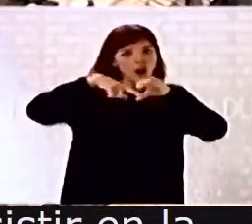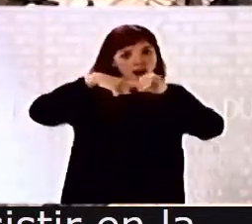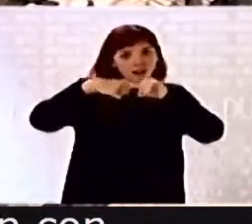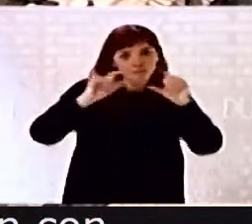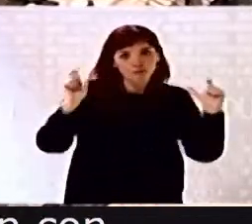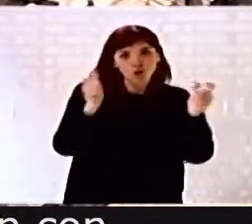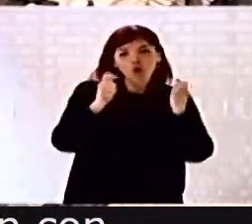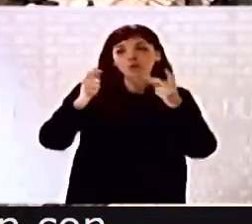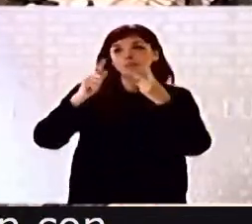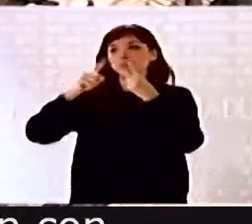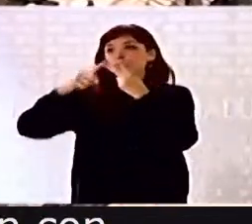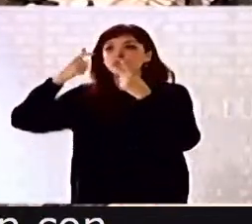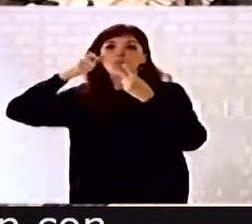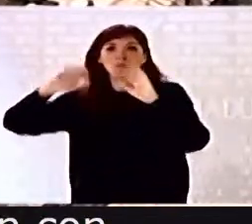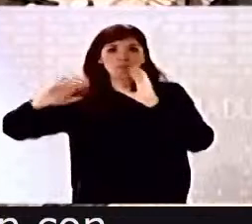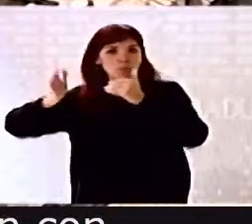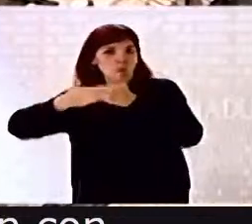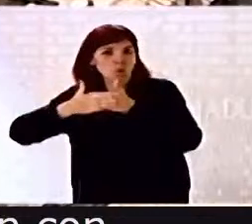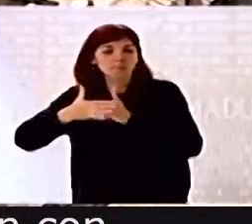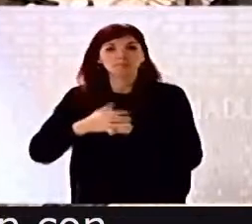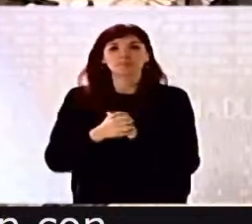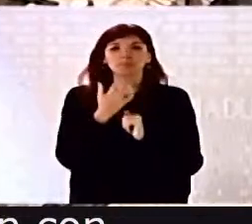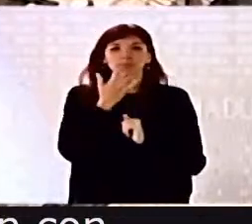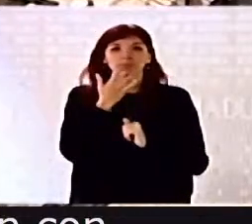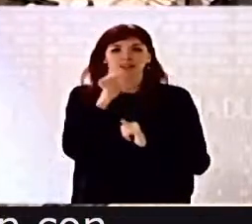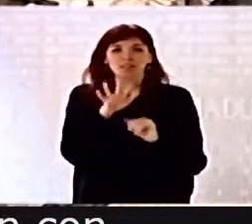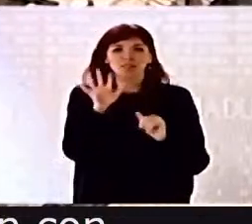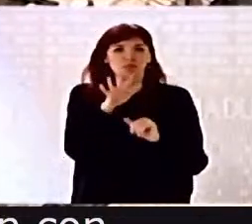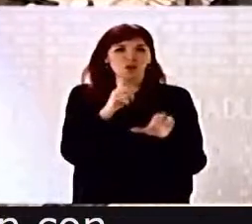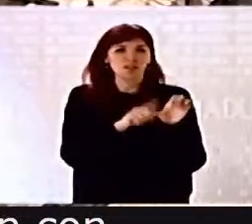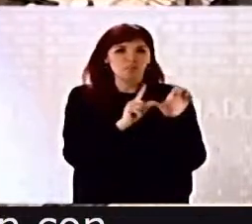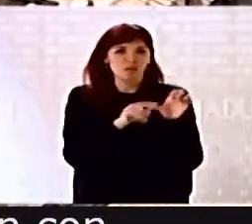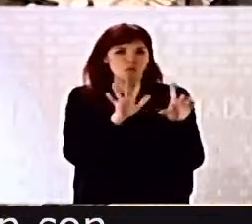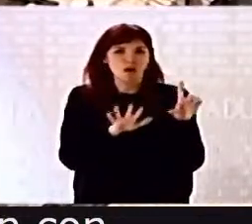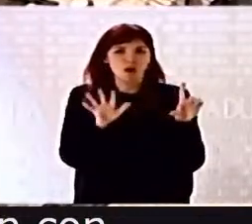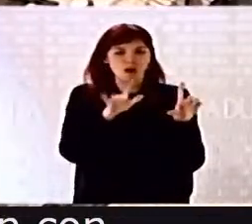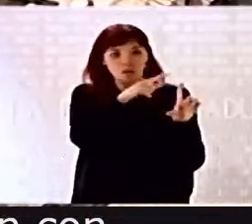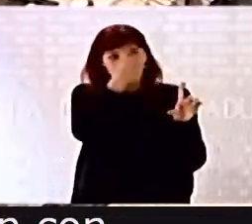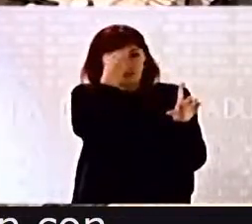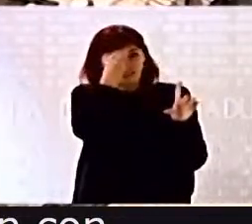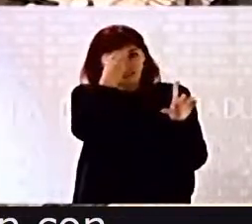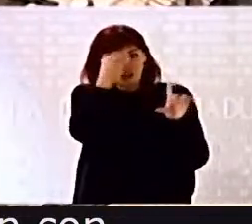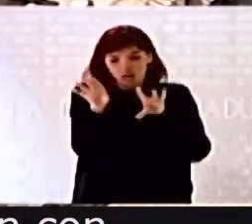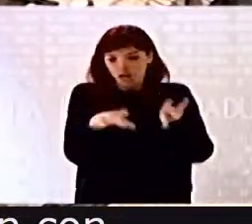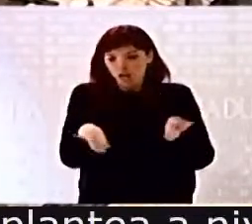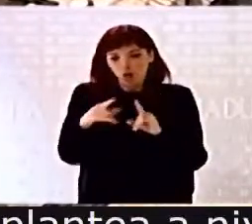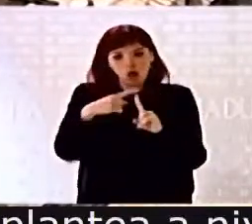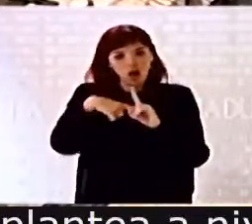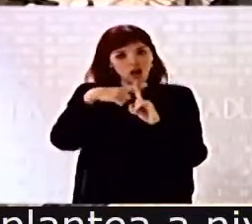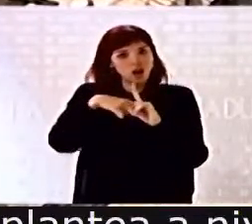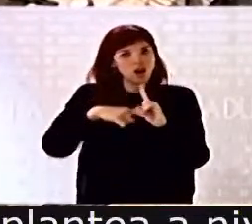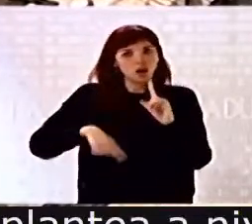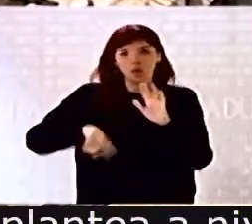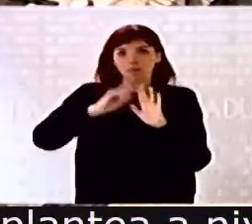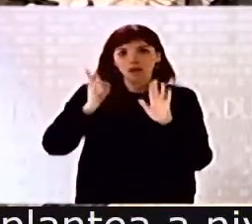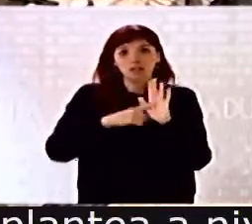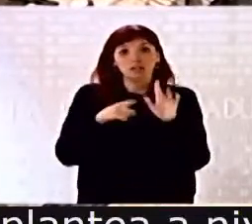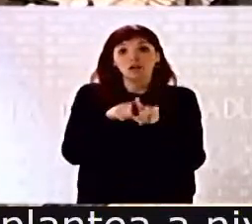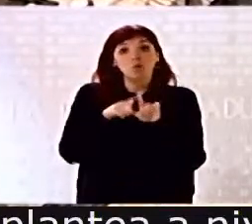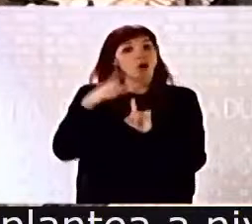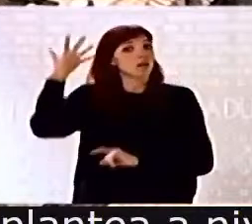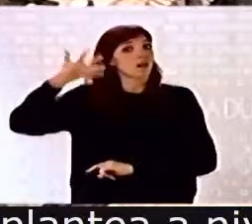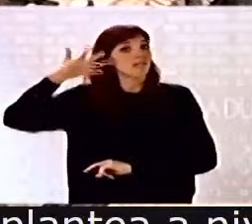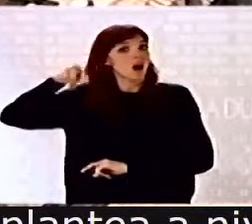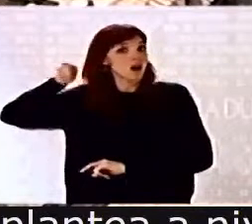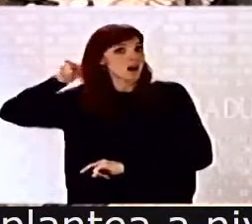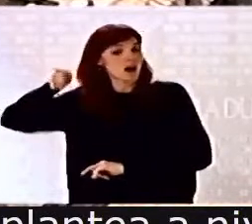cierre perimetral en más zonas de Extremadura, si se plantea a nivel regional, como ya han hecho otras comunidades, como por ejemplo Navarra, pues